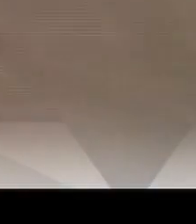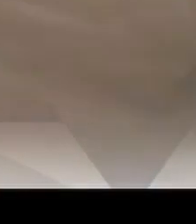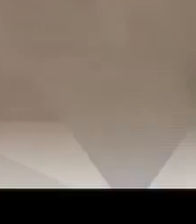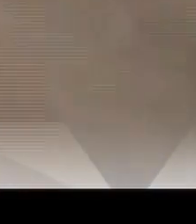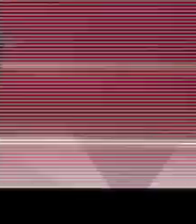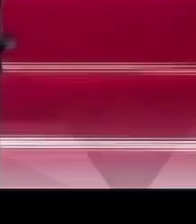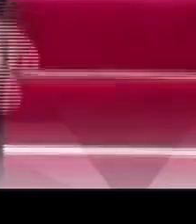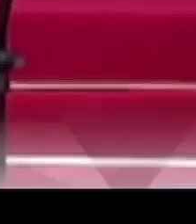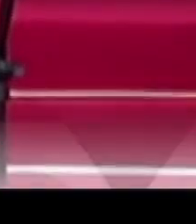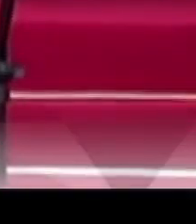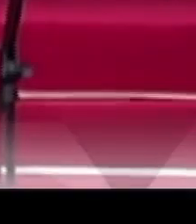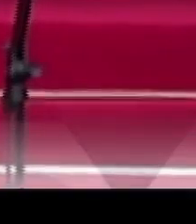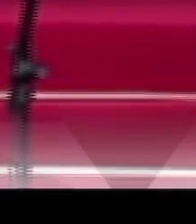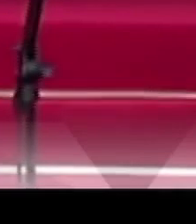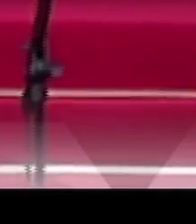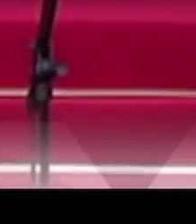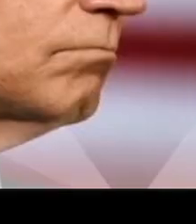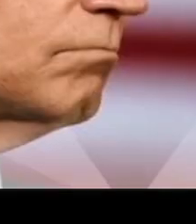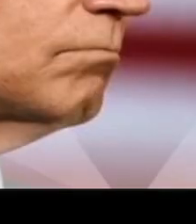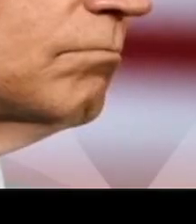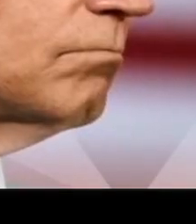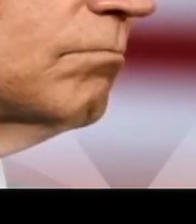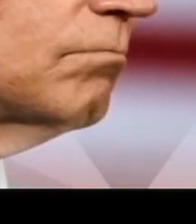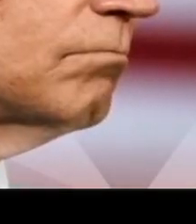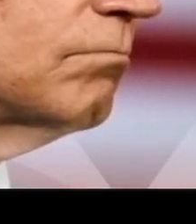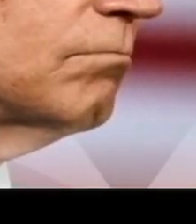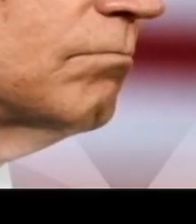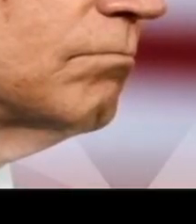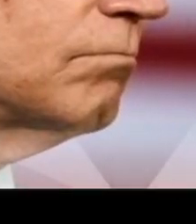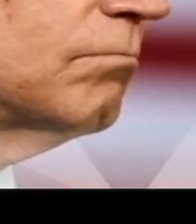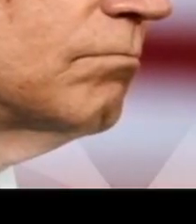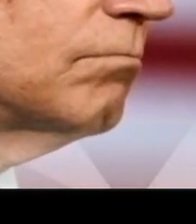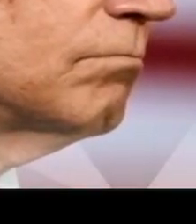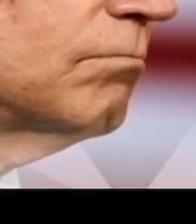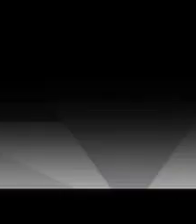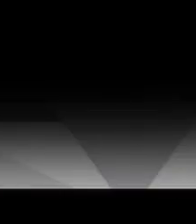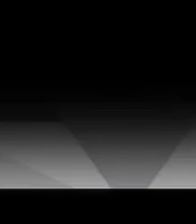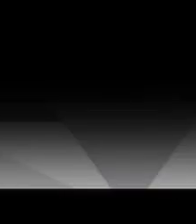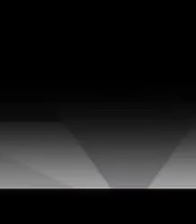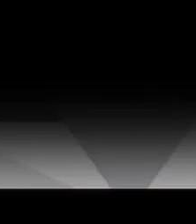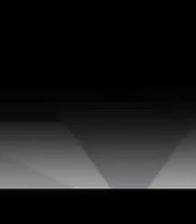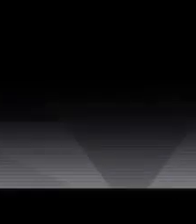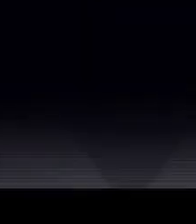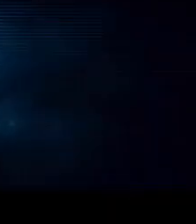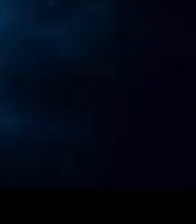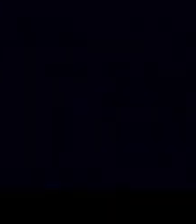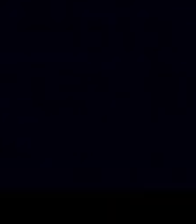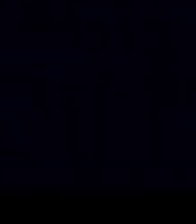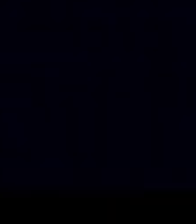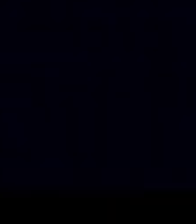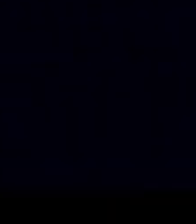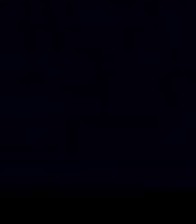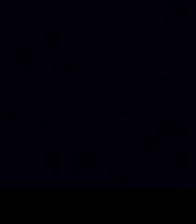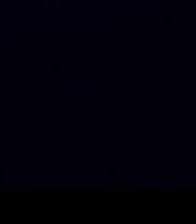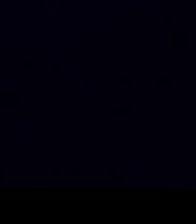por 101.5 Costa Rica Radio y costarricamedios.cr.